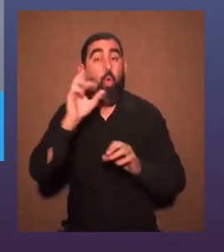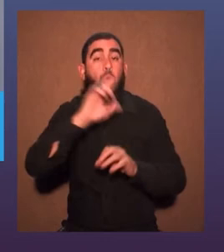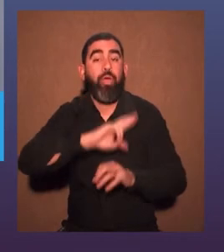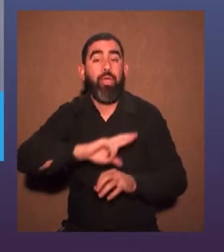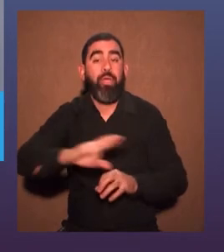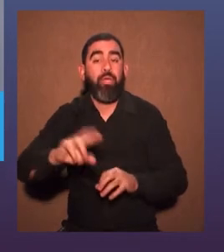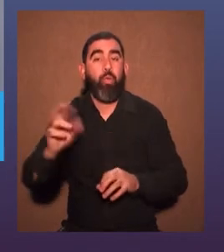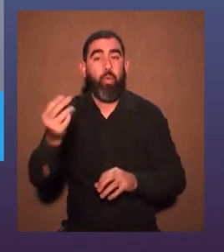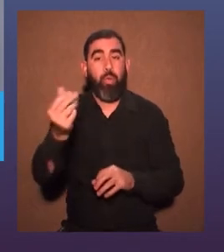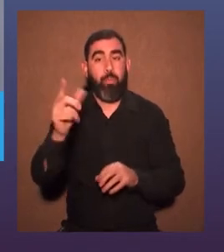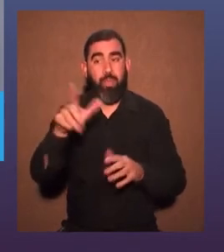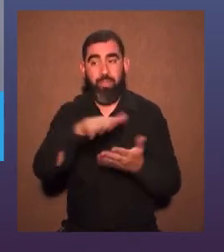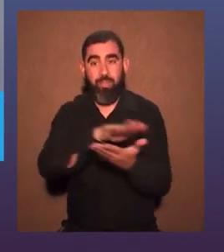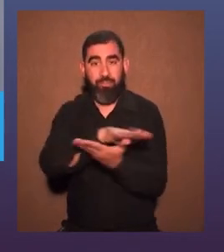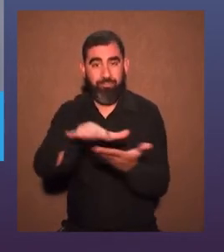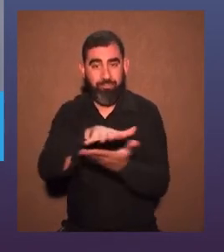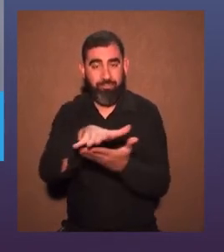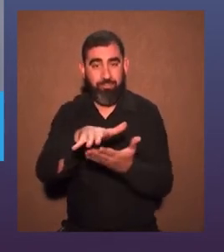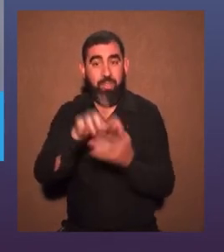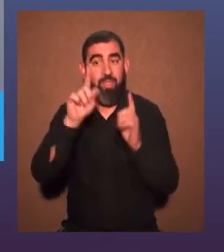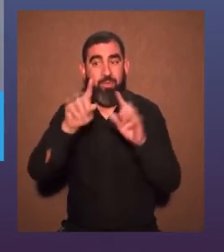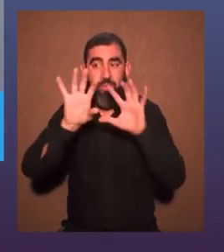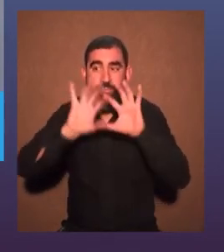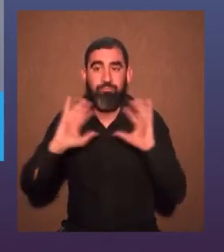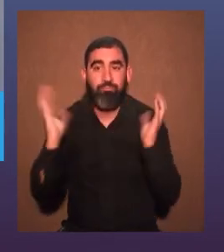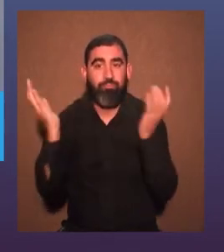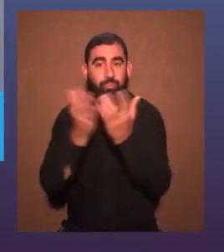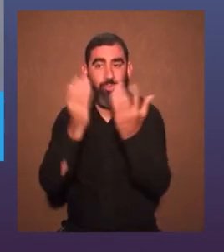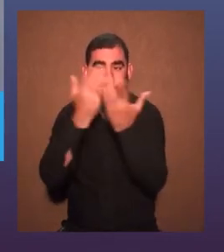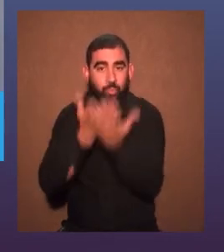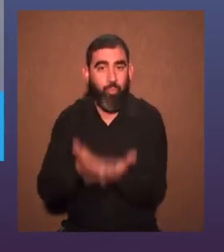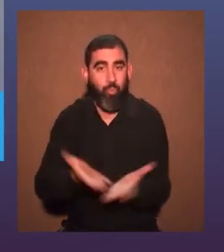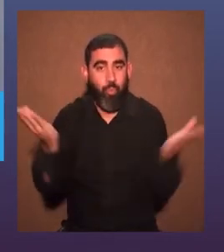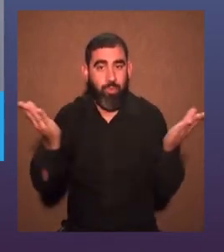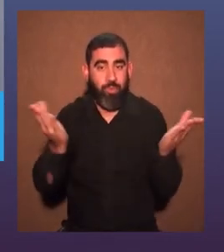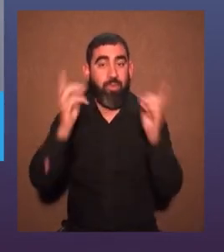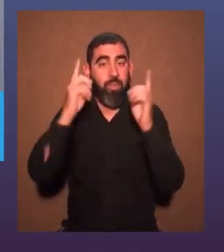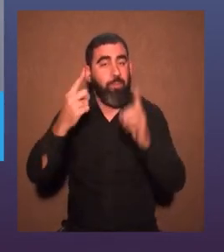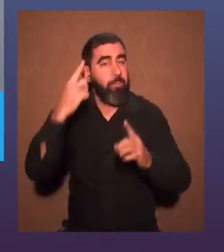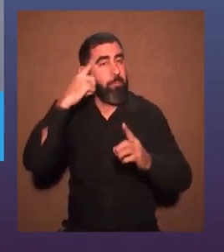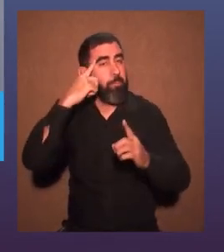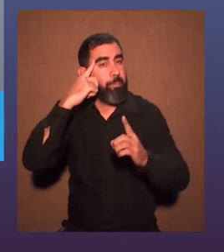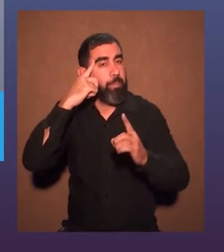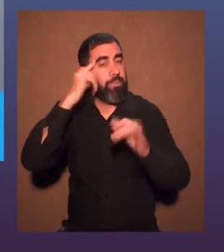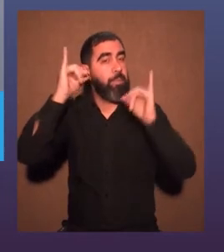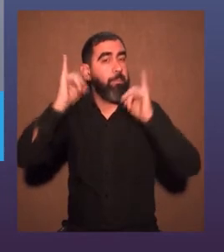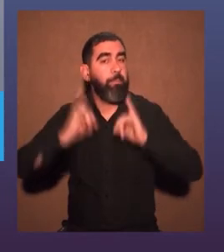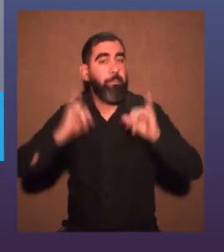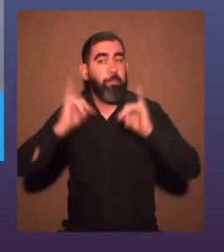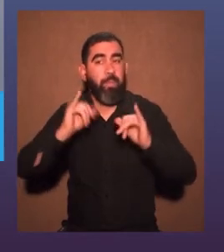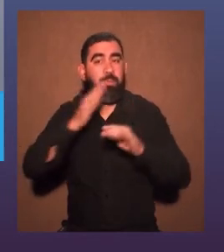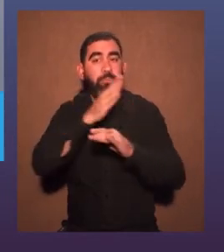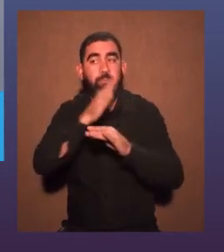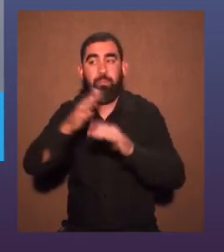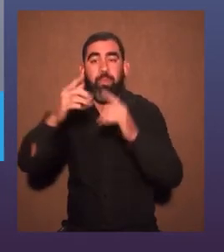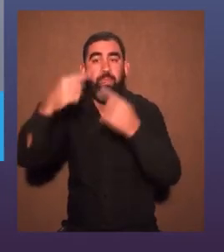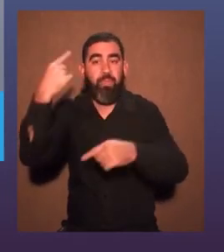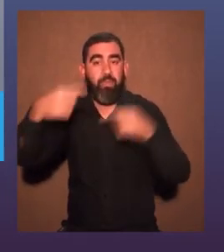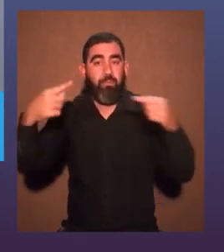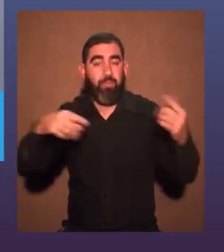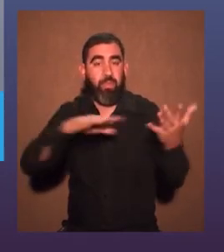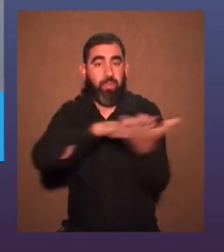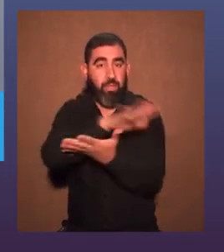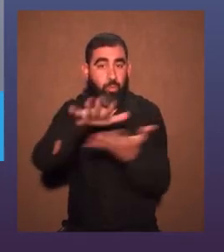tenía que ser una cosa universal. Uh-huh. Y además proyectada para gira, Esa es la otra. Claro. La premisa de, está